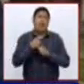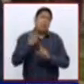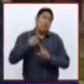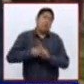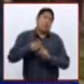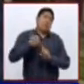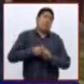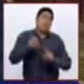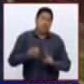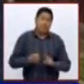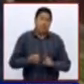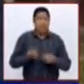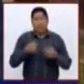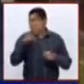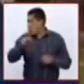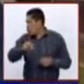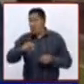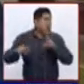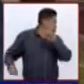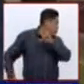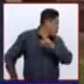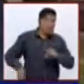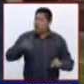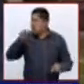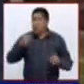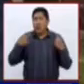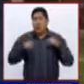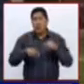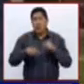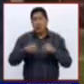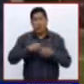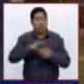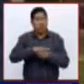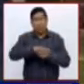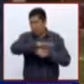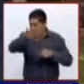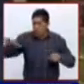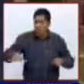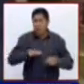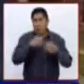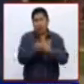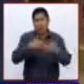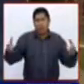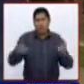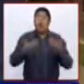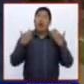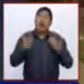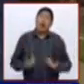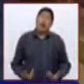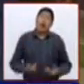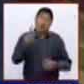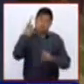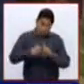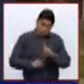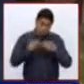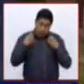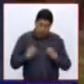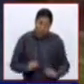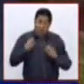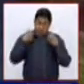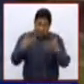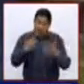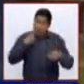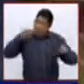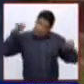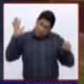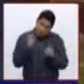voy pidiendo. Ella me decía que no puede dar ni un traspaso por el COVID que tenía la habitación. Ahora, en un mes le va a entregar. Te